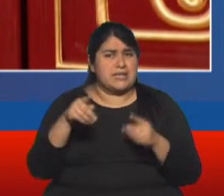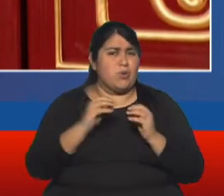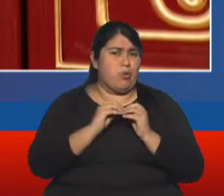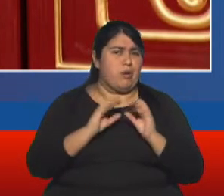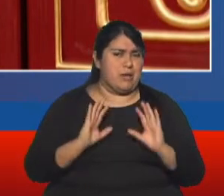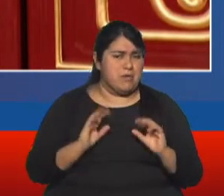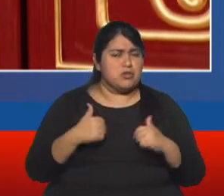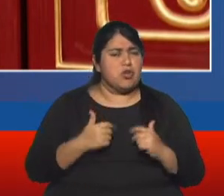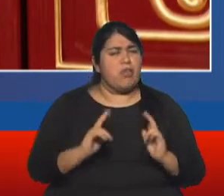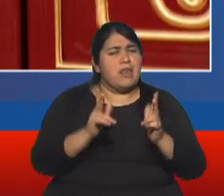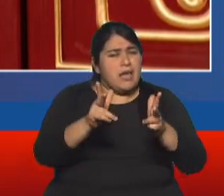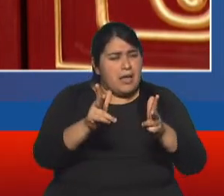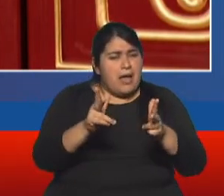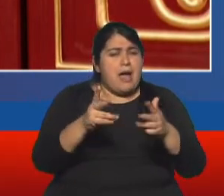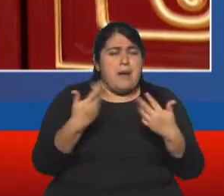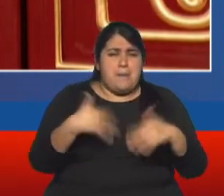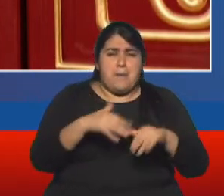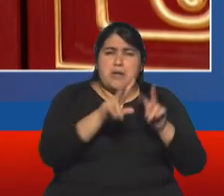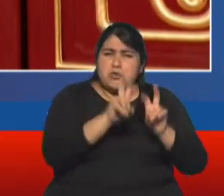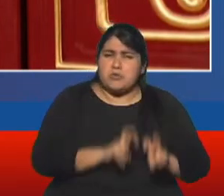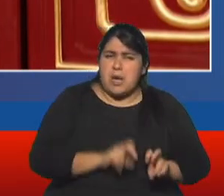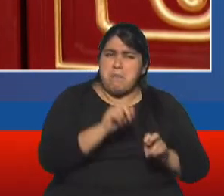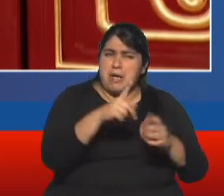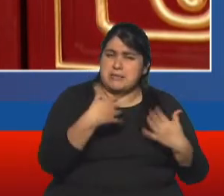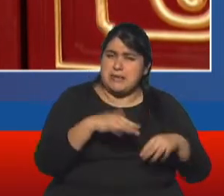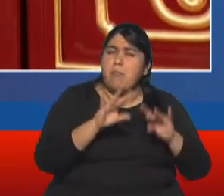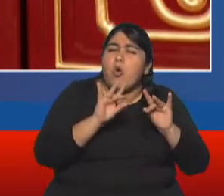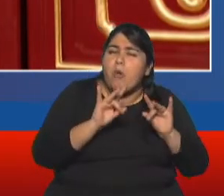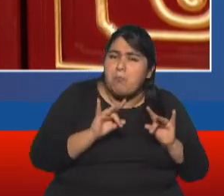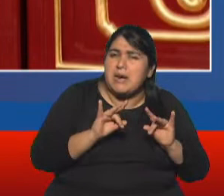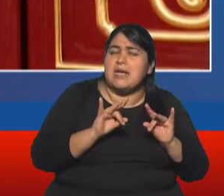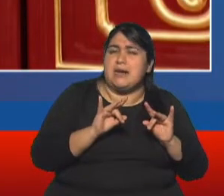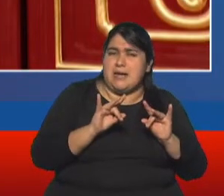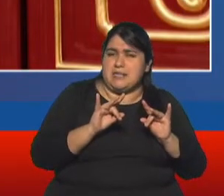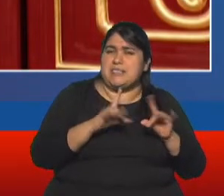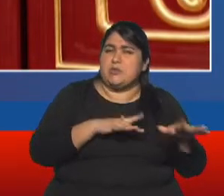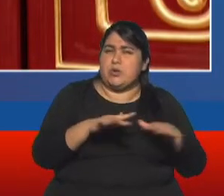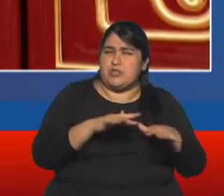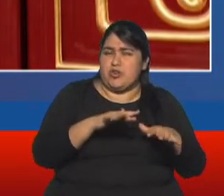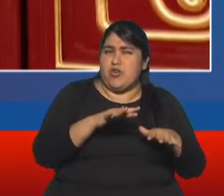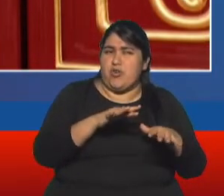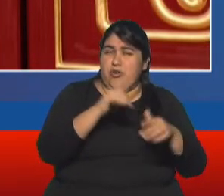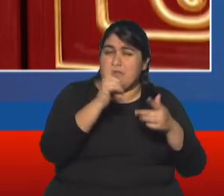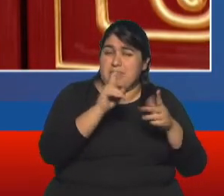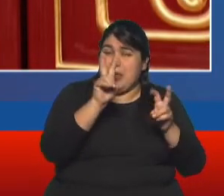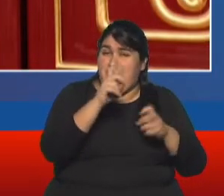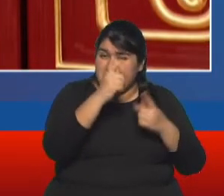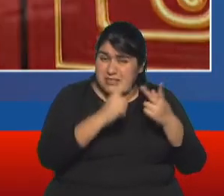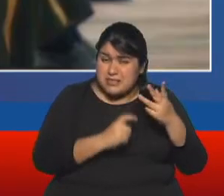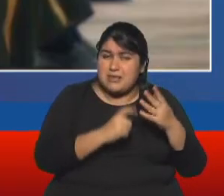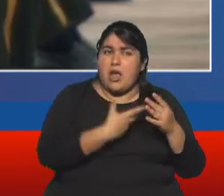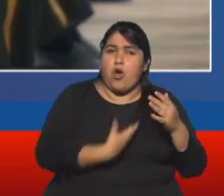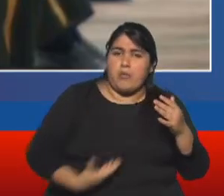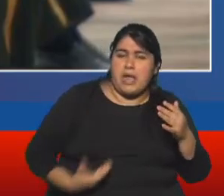Entonces diría que es una agenda compleja en la que hay varios temas que el partido y el gobierno